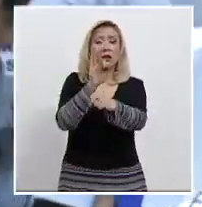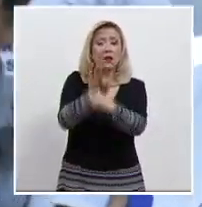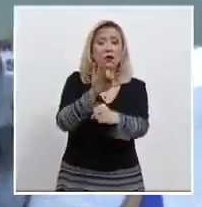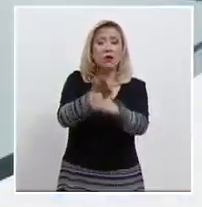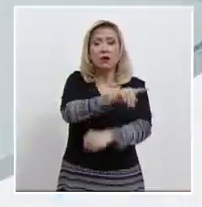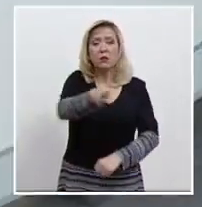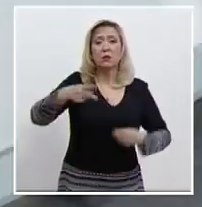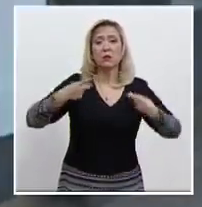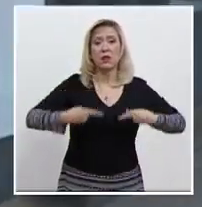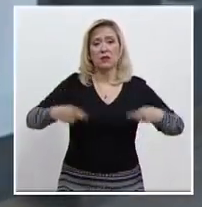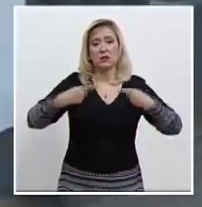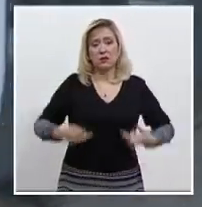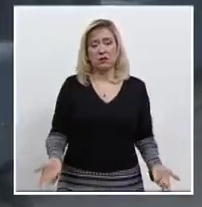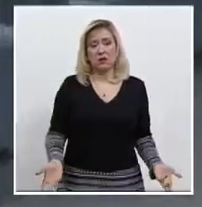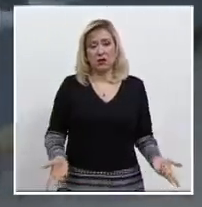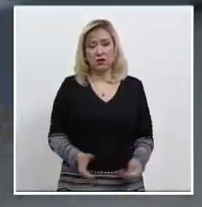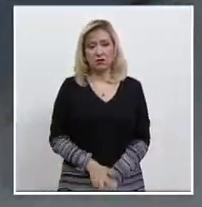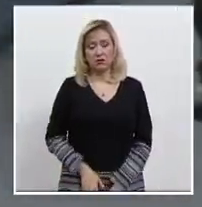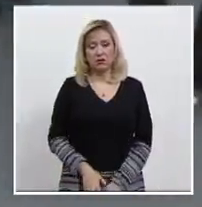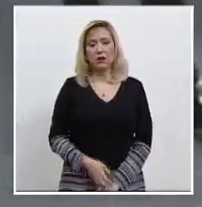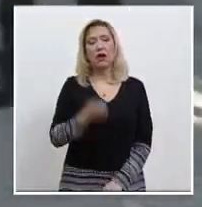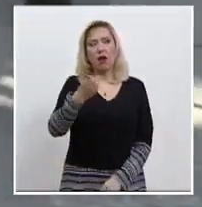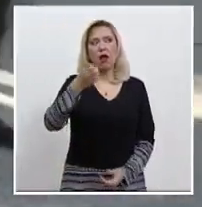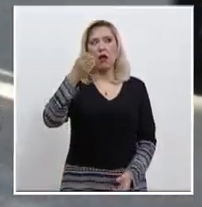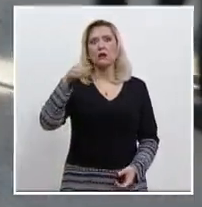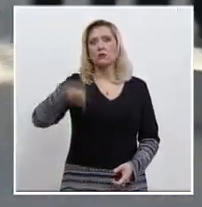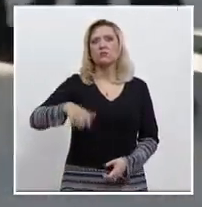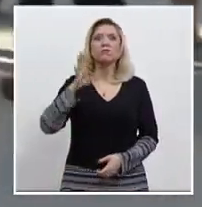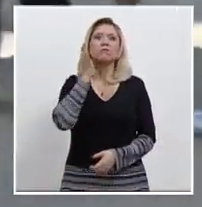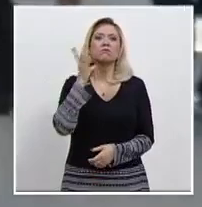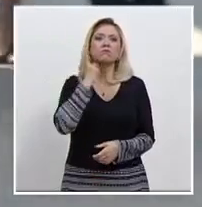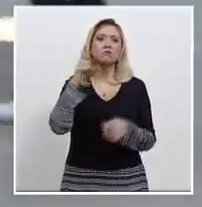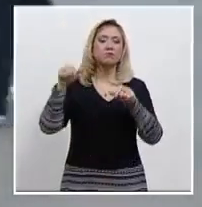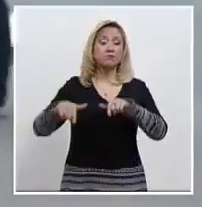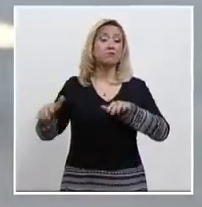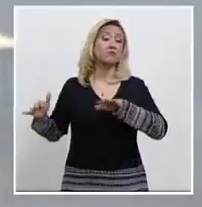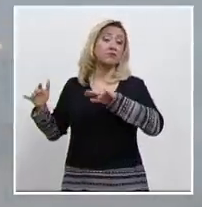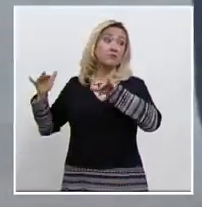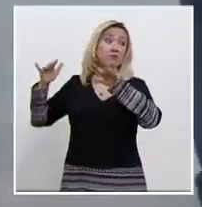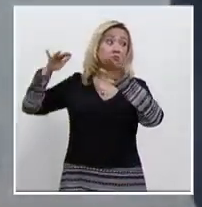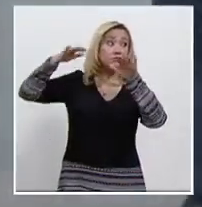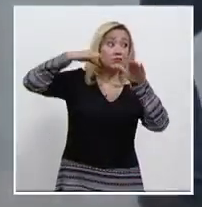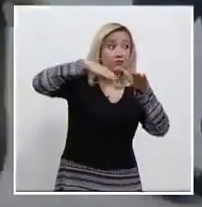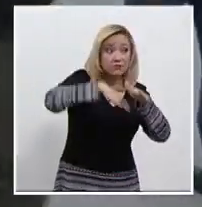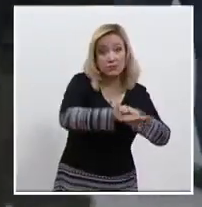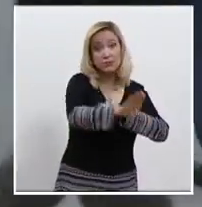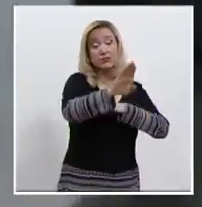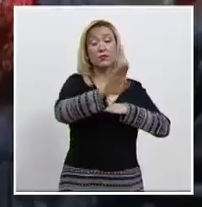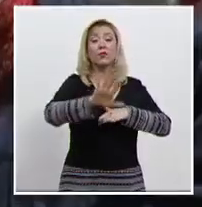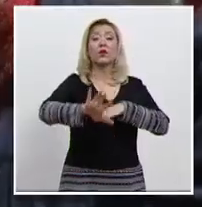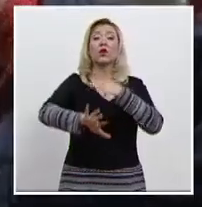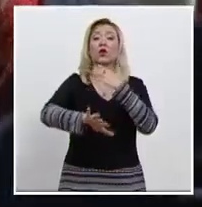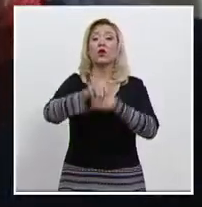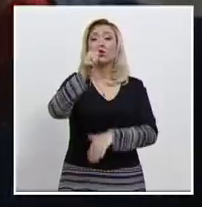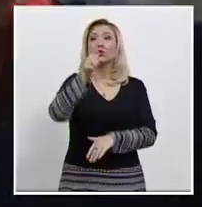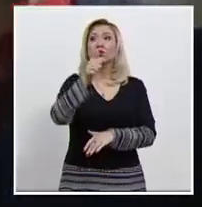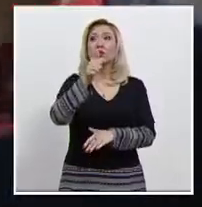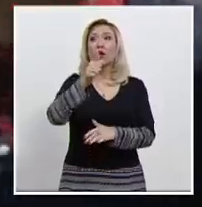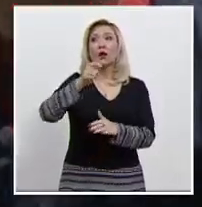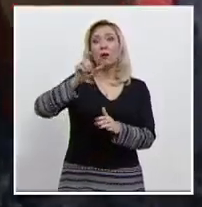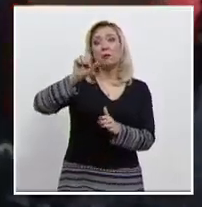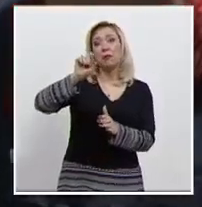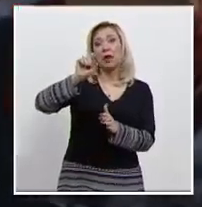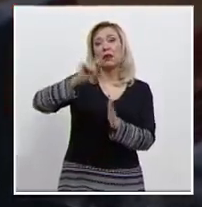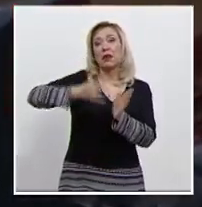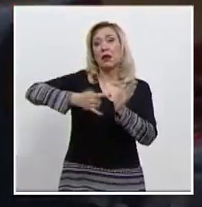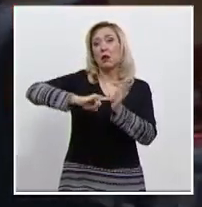Federación. Desde el Palacio de Justicia de San Lázaro se dirigieron a la Cámara de Diputados alrededor de las 11:20 de la mañana, luego